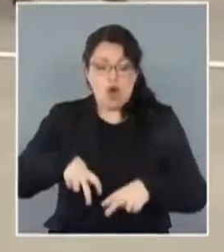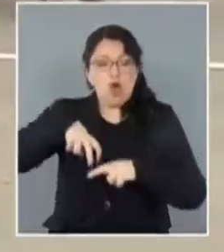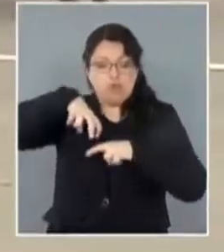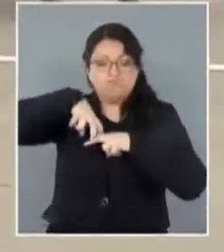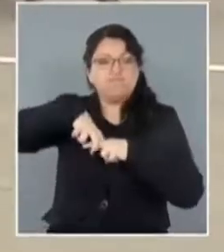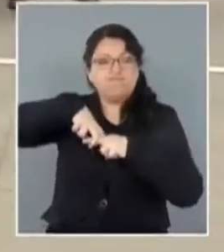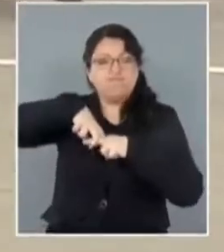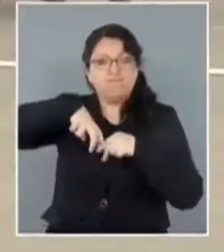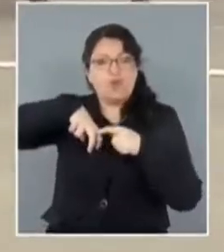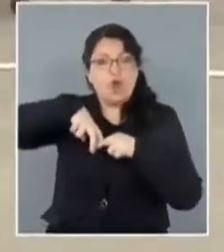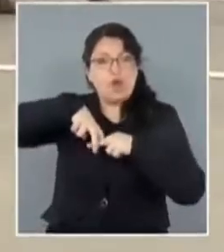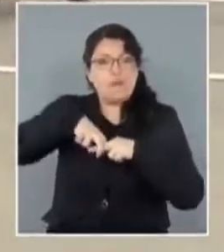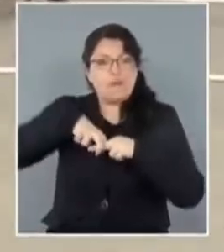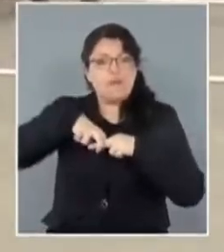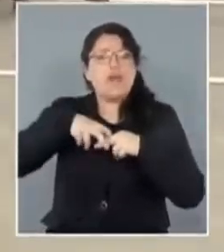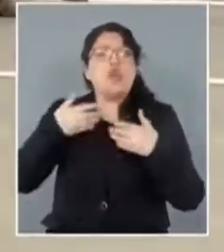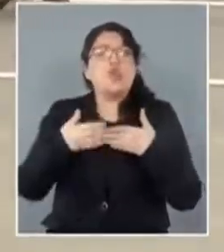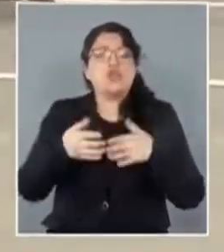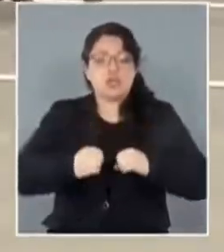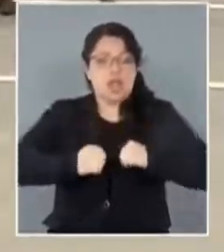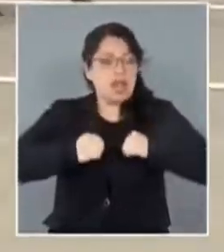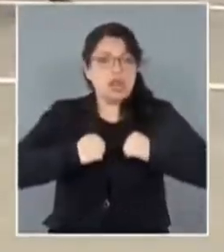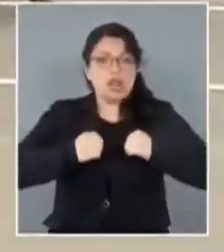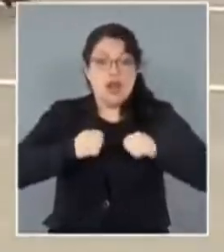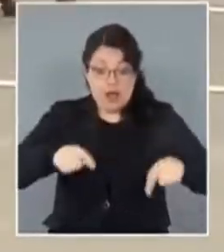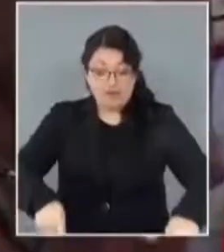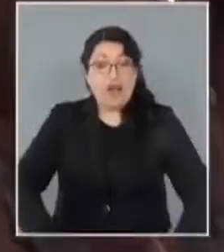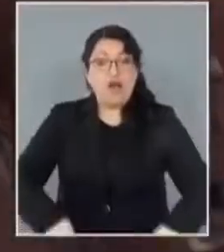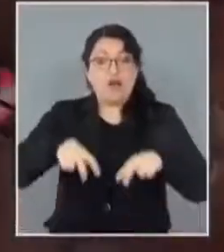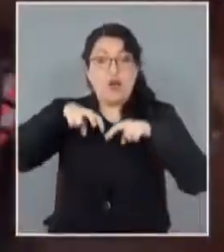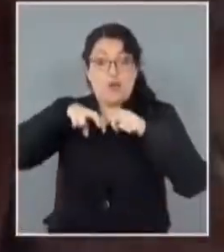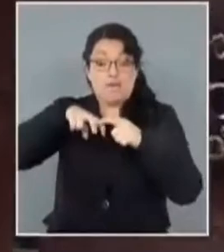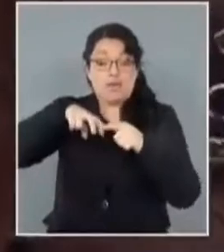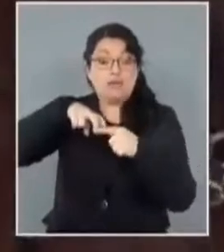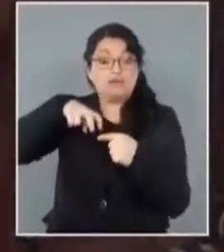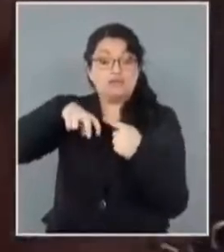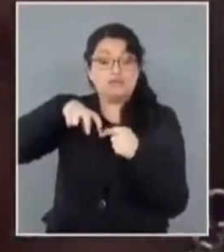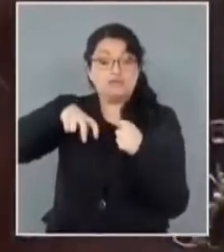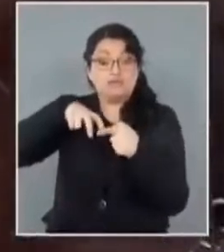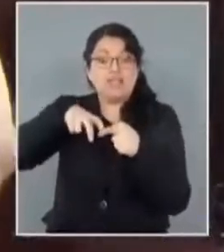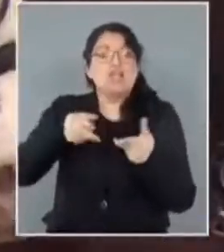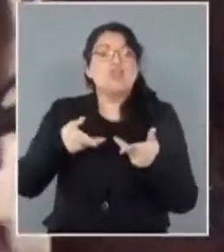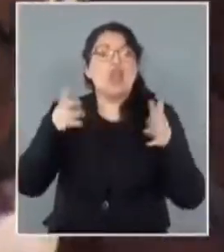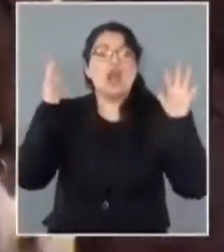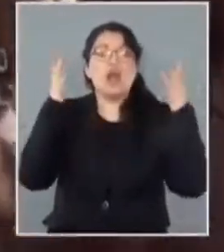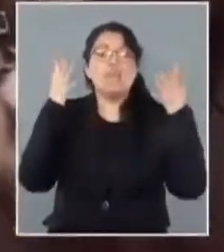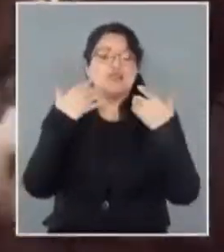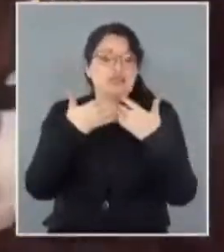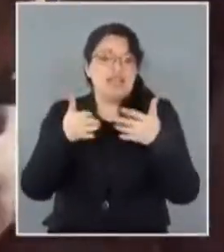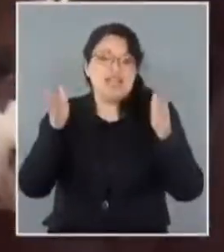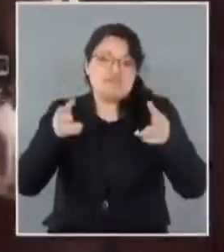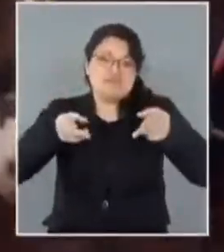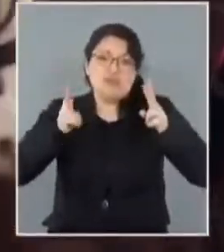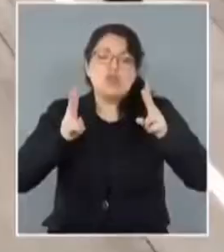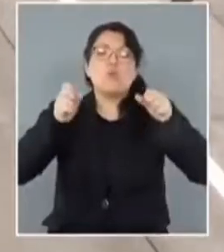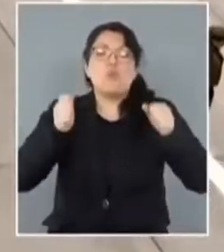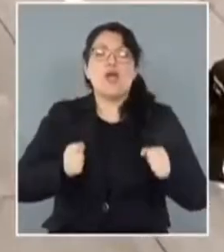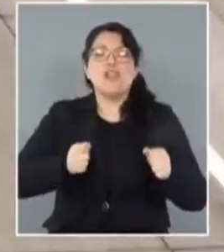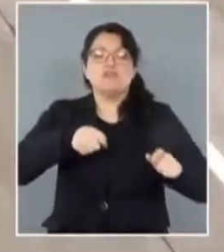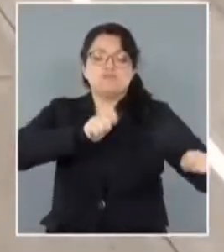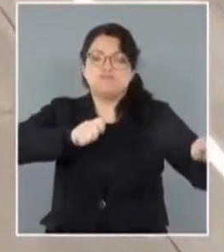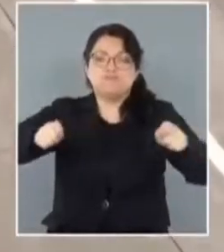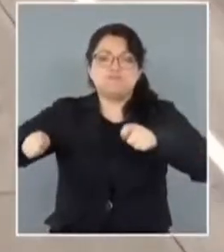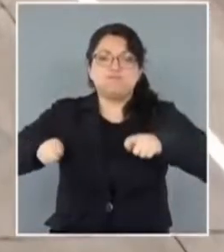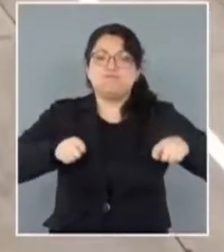de las riendas que van unidas a los estribos, y de esta manera dejan libres sus manos para interpretar